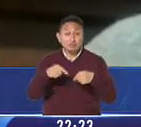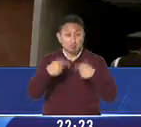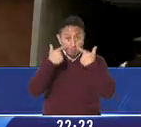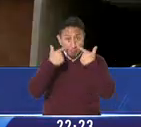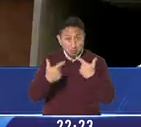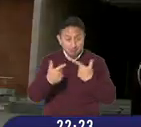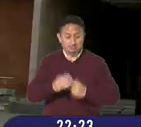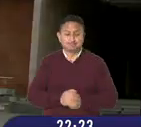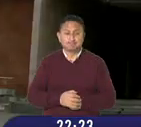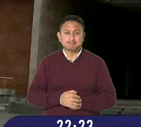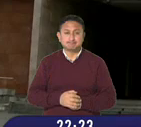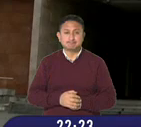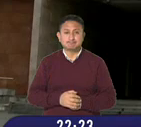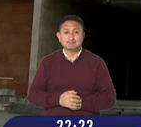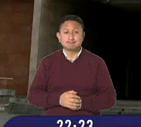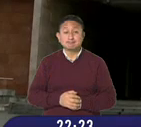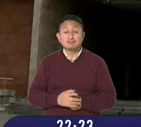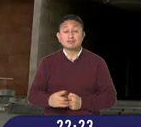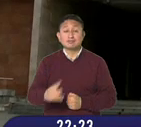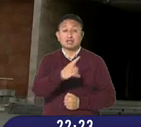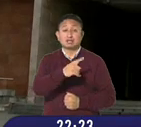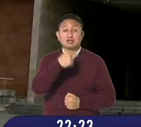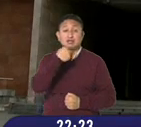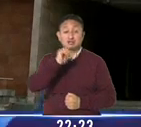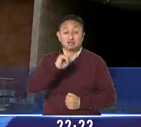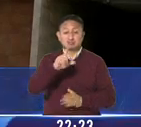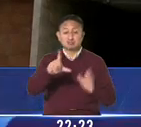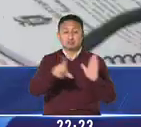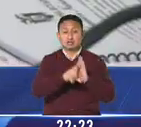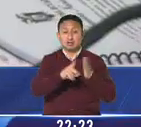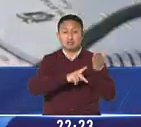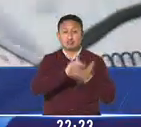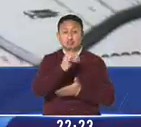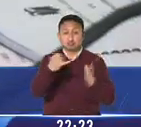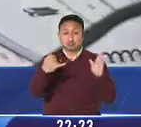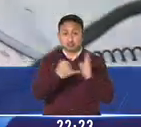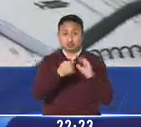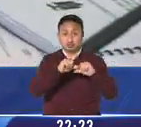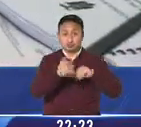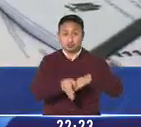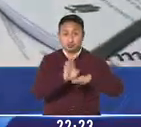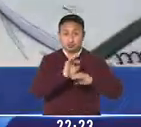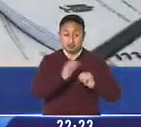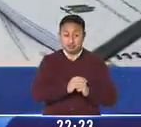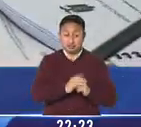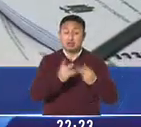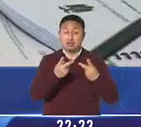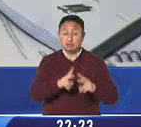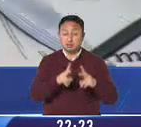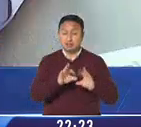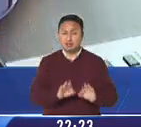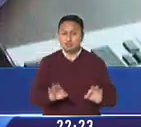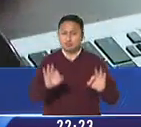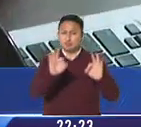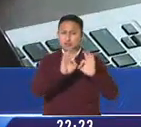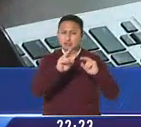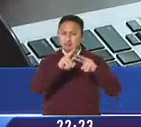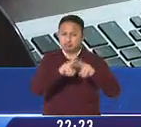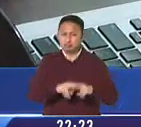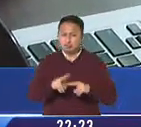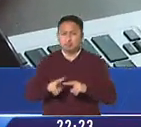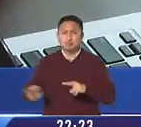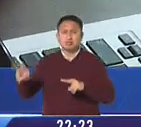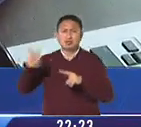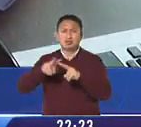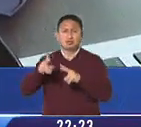cuenta. Muñoz tiene la certeza que la aprobación de la ley tributaria en la Asamblea Nacional jugará un factor importante para la revisión del precio de